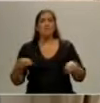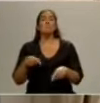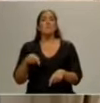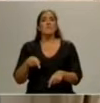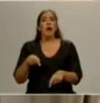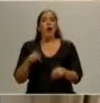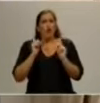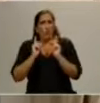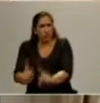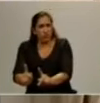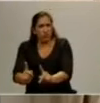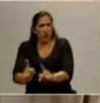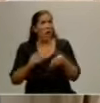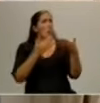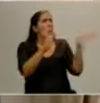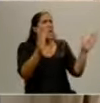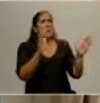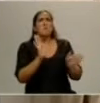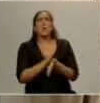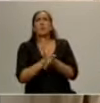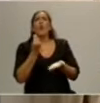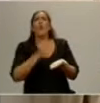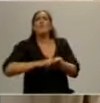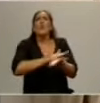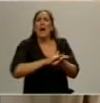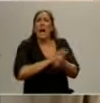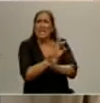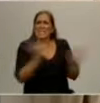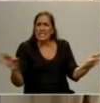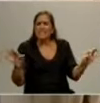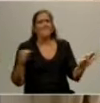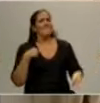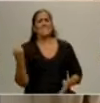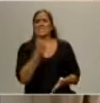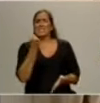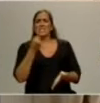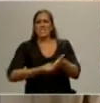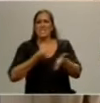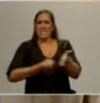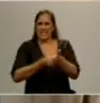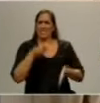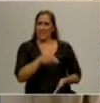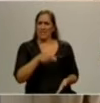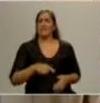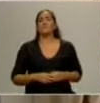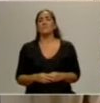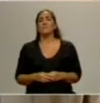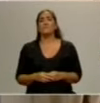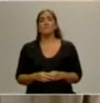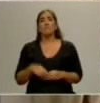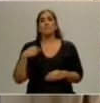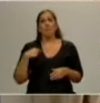nosotros en la calle o quedar libres o quedar impunes. Así, en conjunto con el Poder